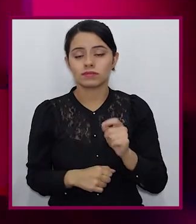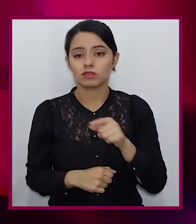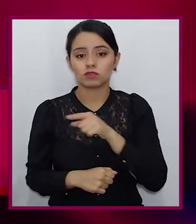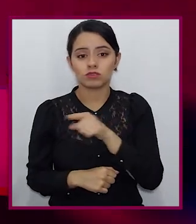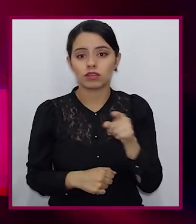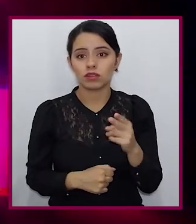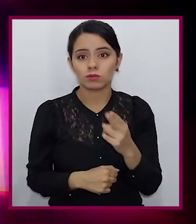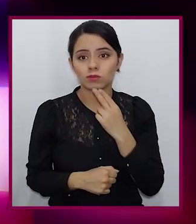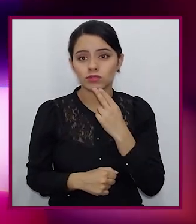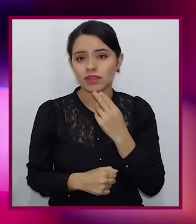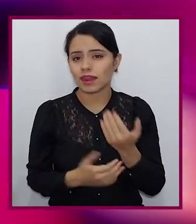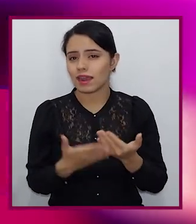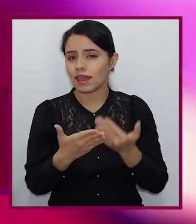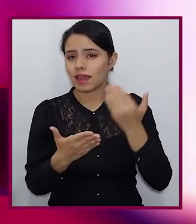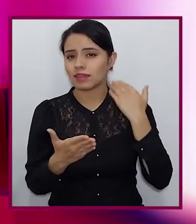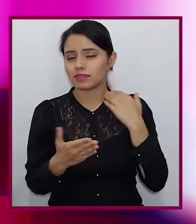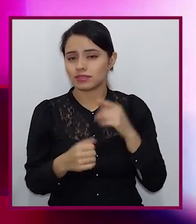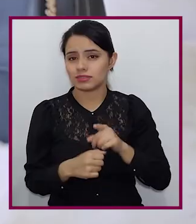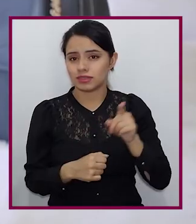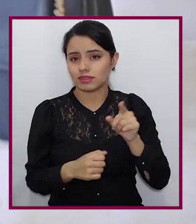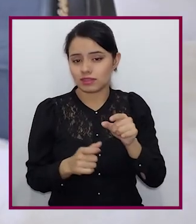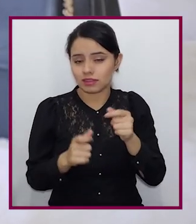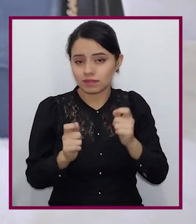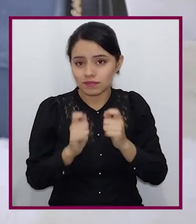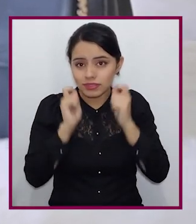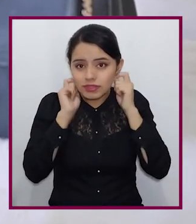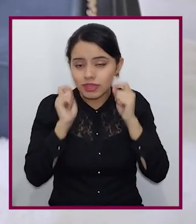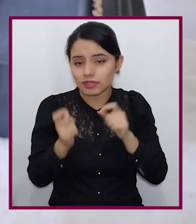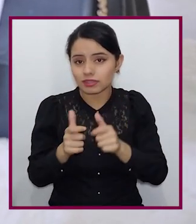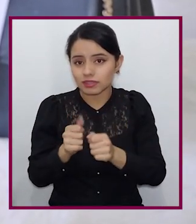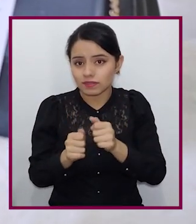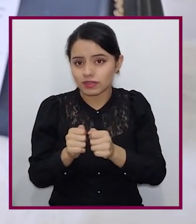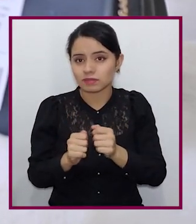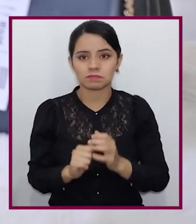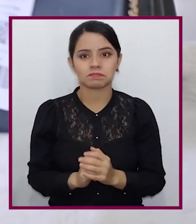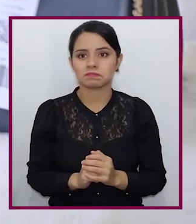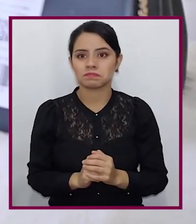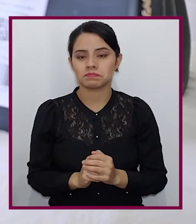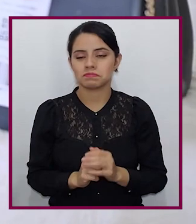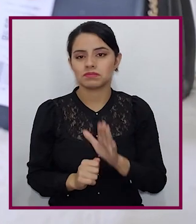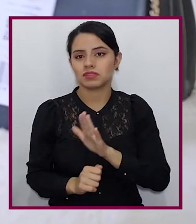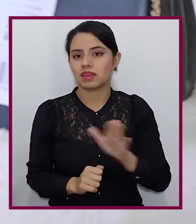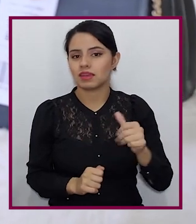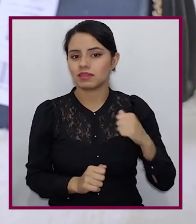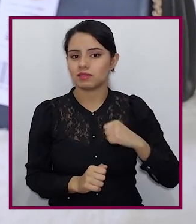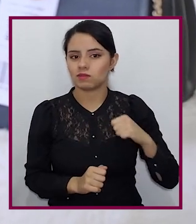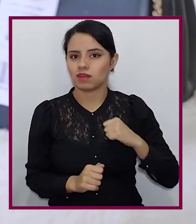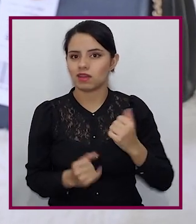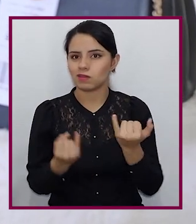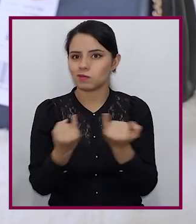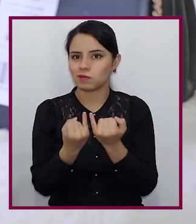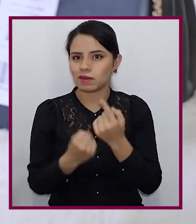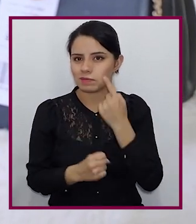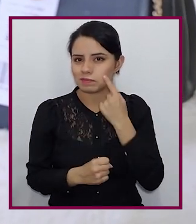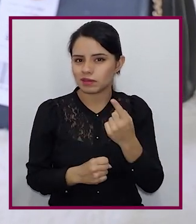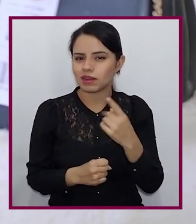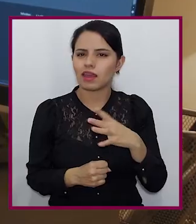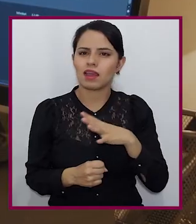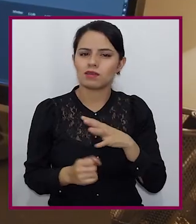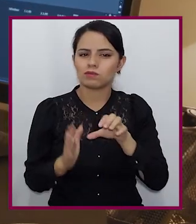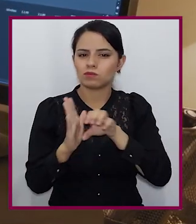el dispositivo que popularizó a los podcasts. También me llama la atención la enorme variedad que existe en los formatos, como